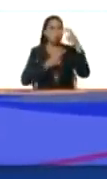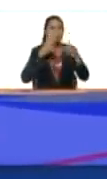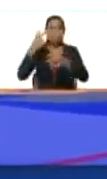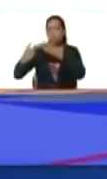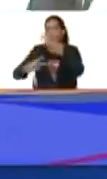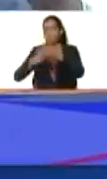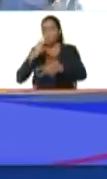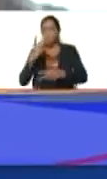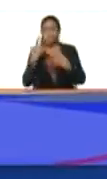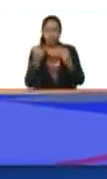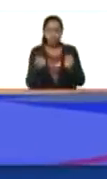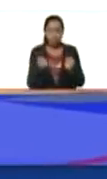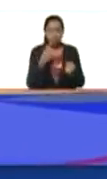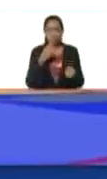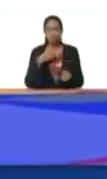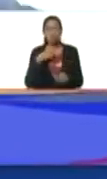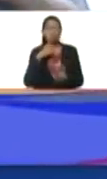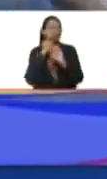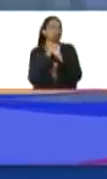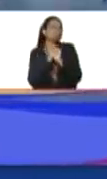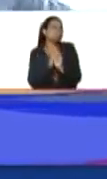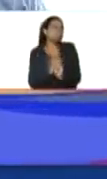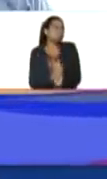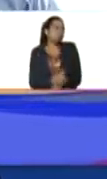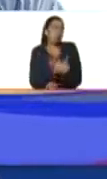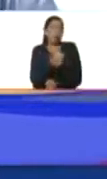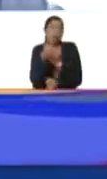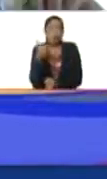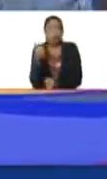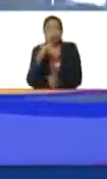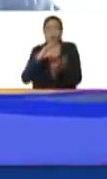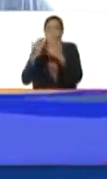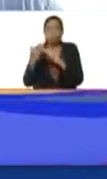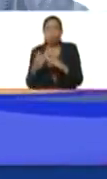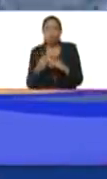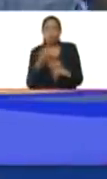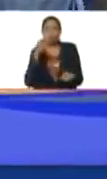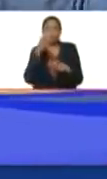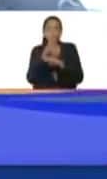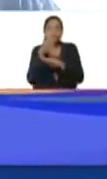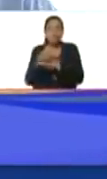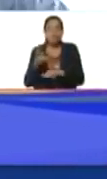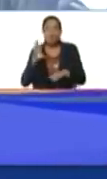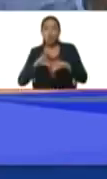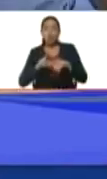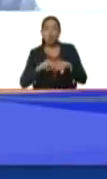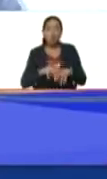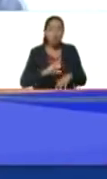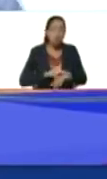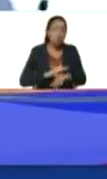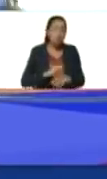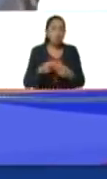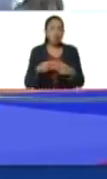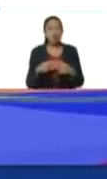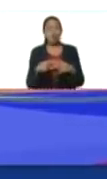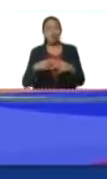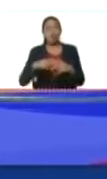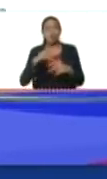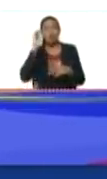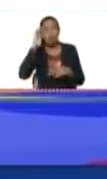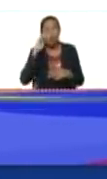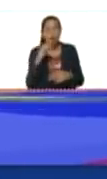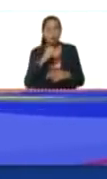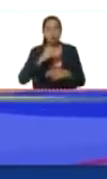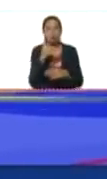dar. No podemos esperar que a todas las comunidades le mandemos carro a los doctores, a los maestros, a los policías. Es